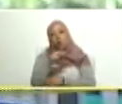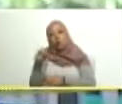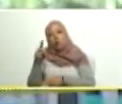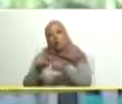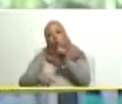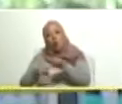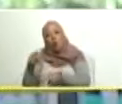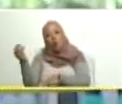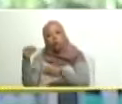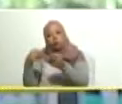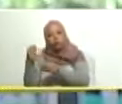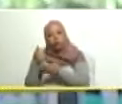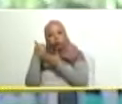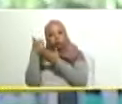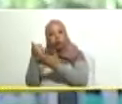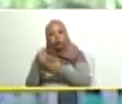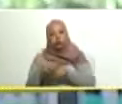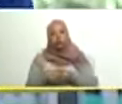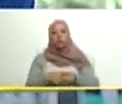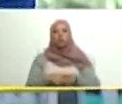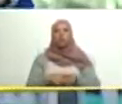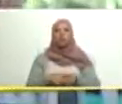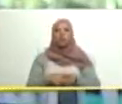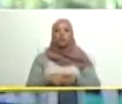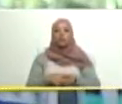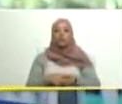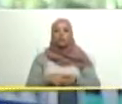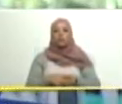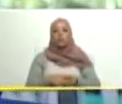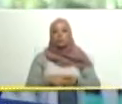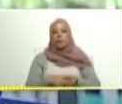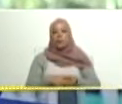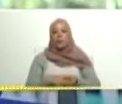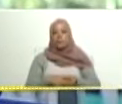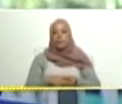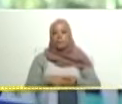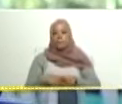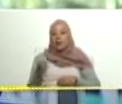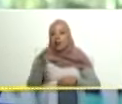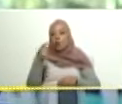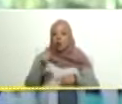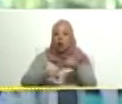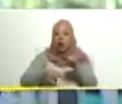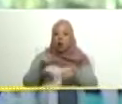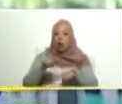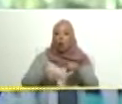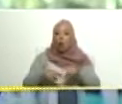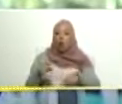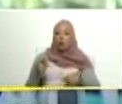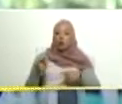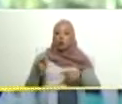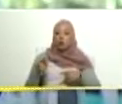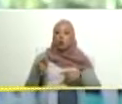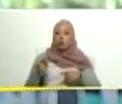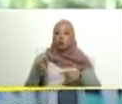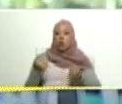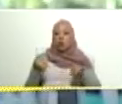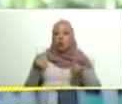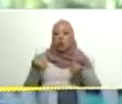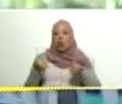que tenemos. Que paran los recursos, que aparezcan los